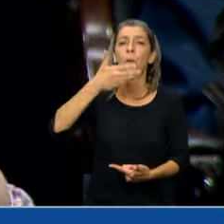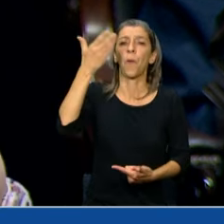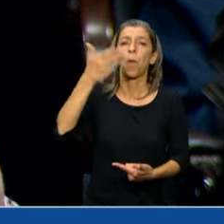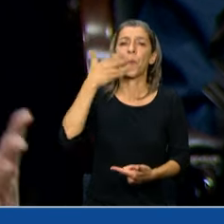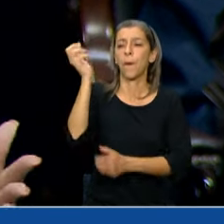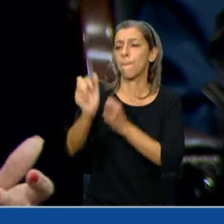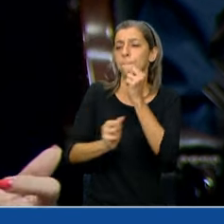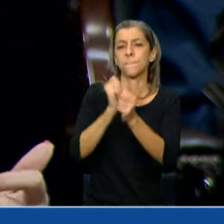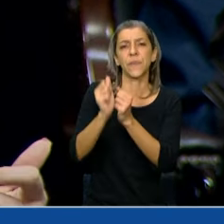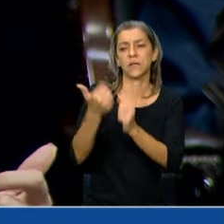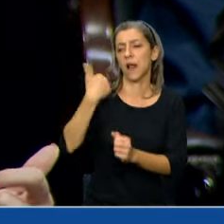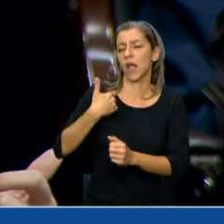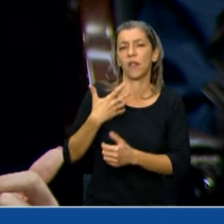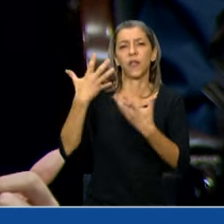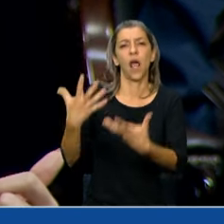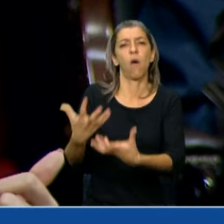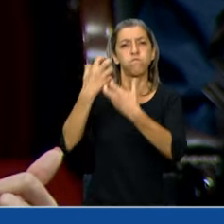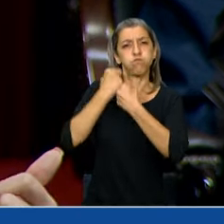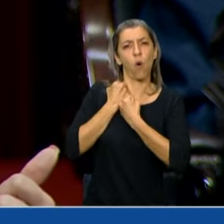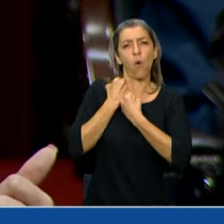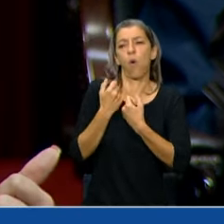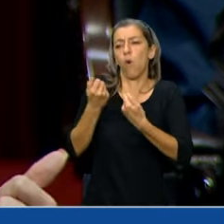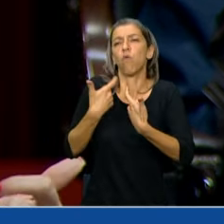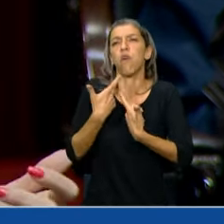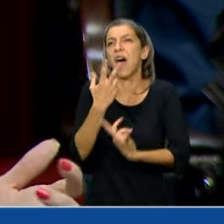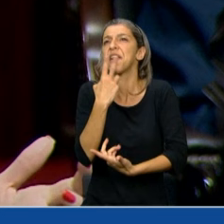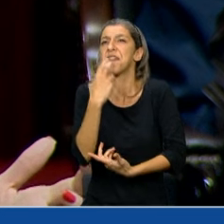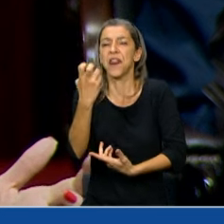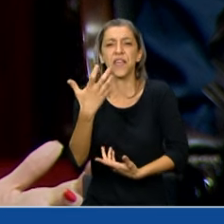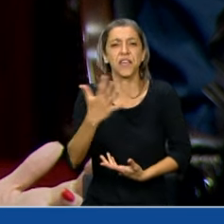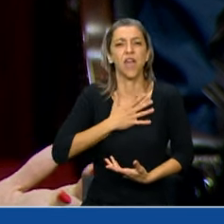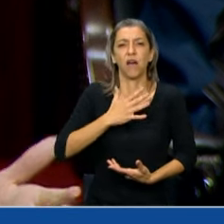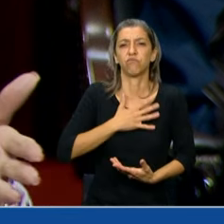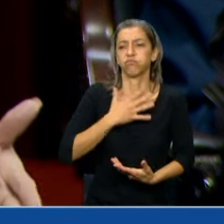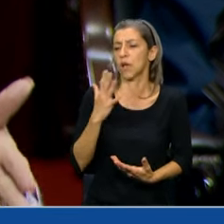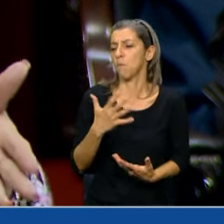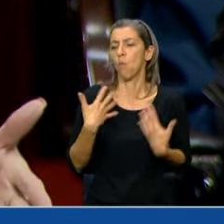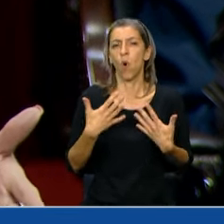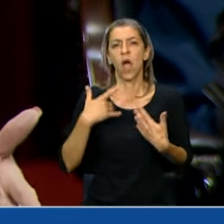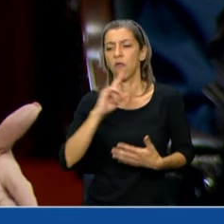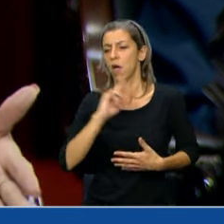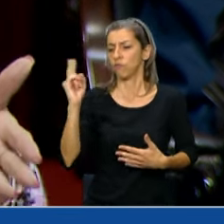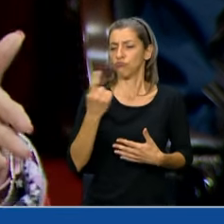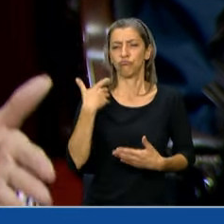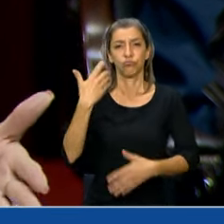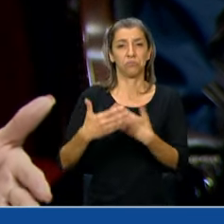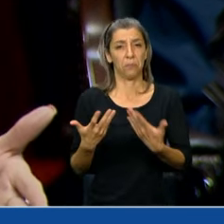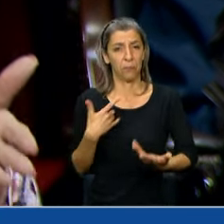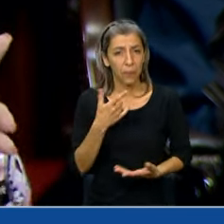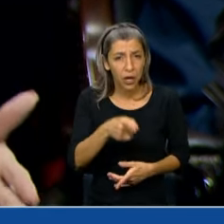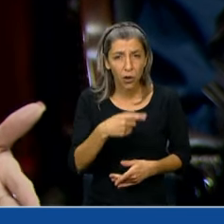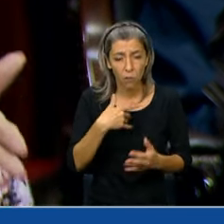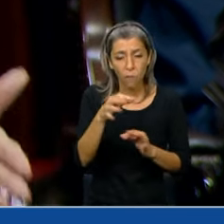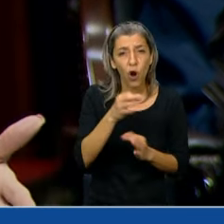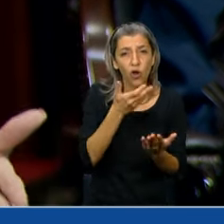empresa recuperada la de la soberanía energética qué soberanía energética hablan si este proyecto de exportación no